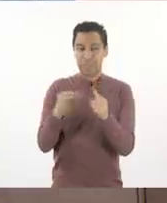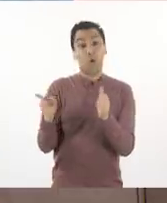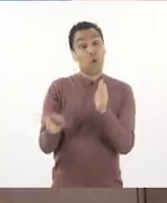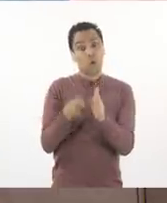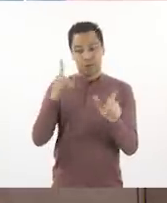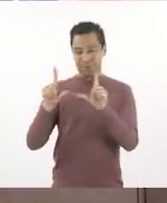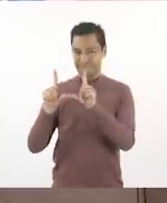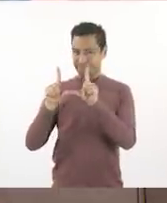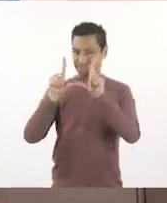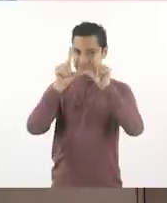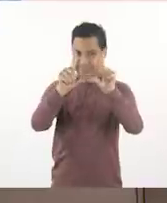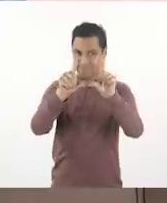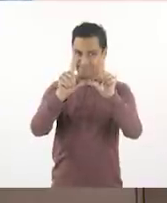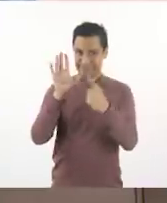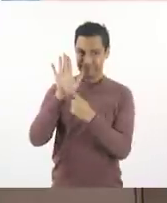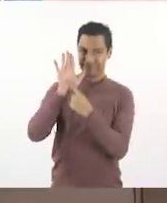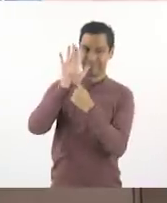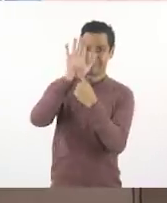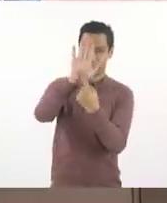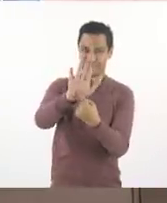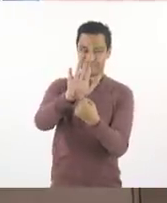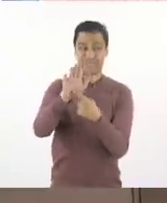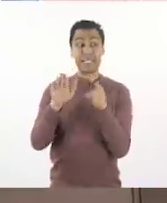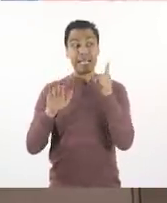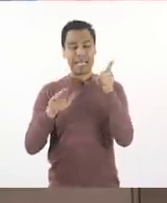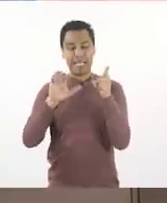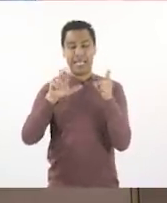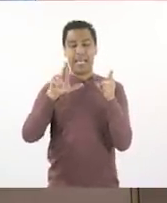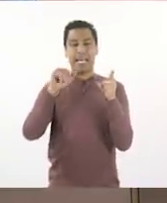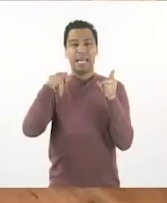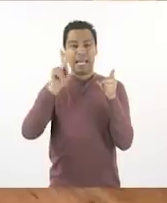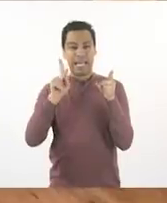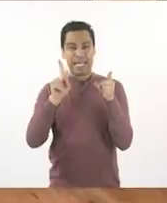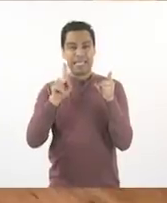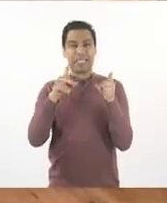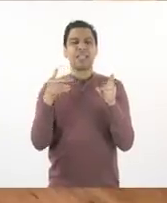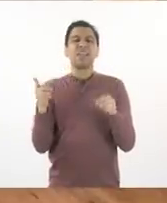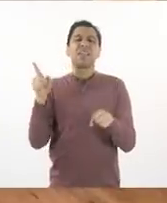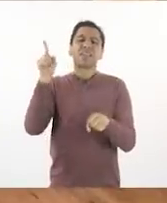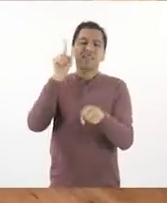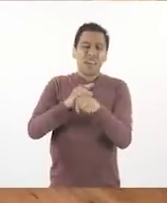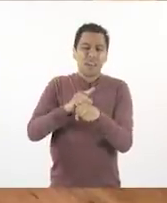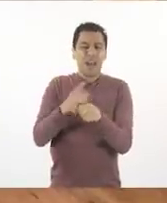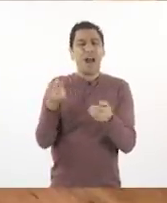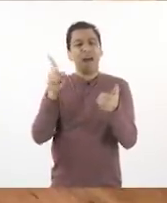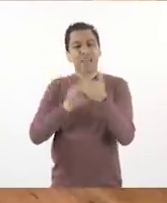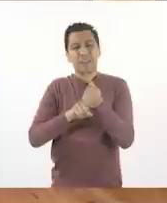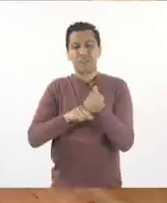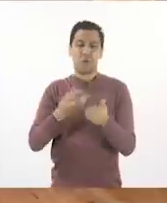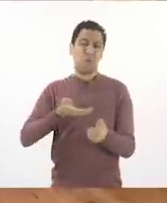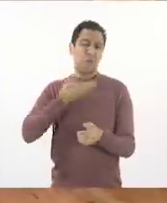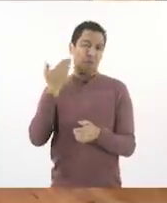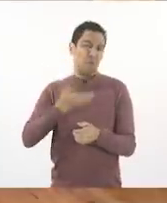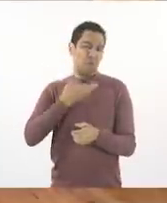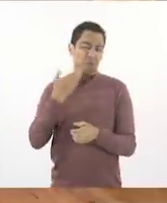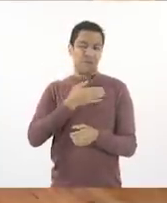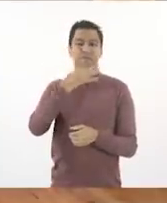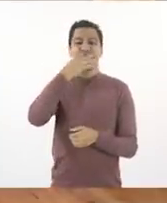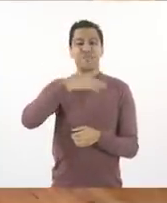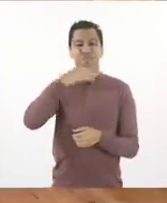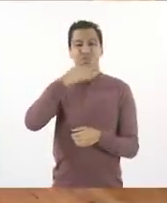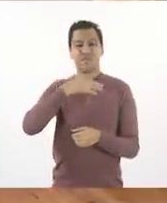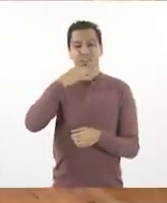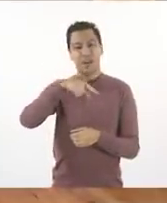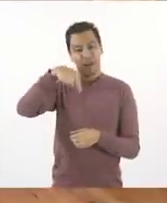Pero ahora Eric nos va a decir qué se festeja en cada uno de los meses. ¿Cómo ves?